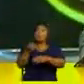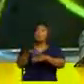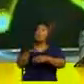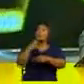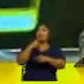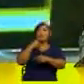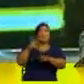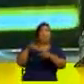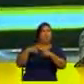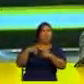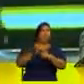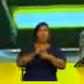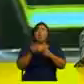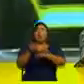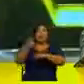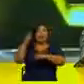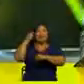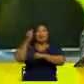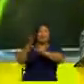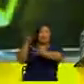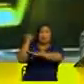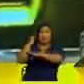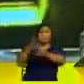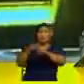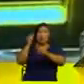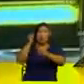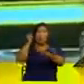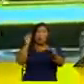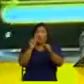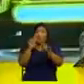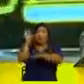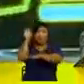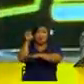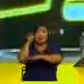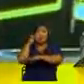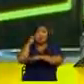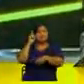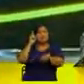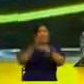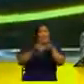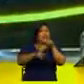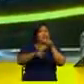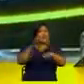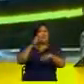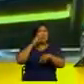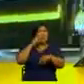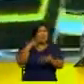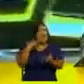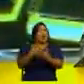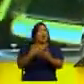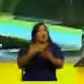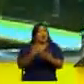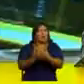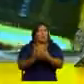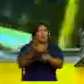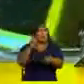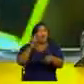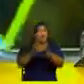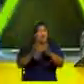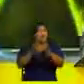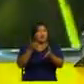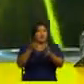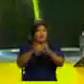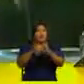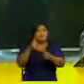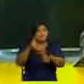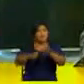acusaciones del gobierno anterior. Mientras la Fiscalía General del Estado baraja varias diligencias para comprobar la existencia de algunos delitos por